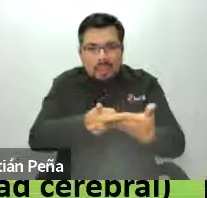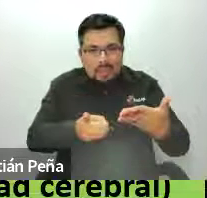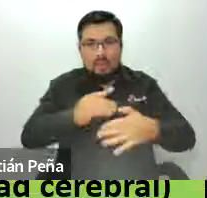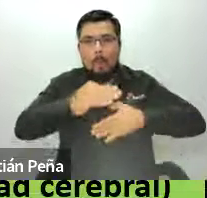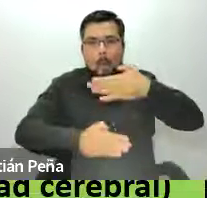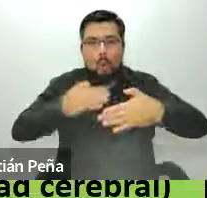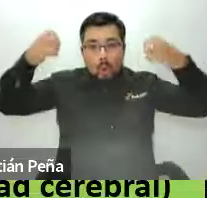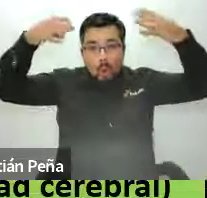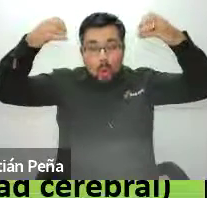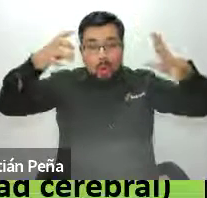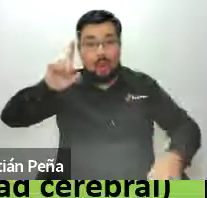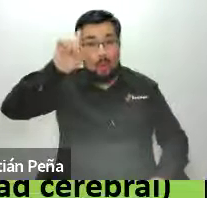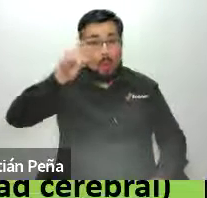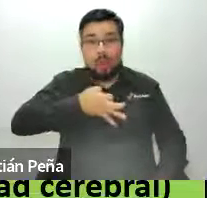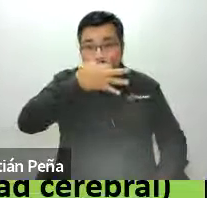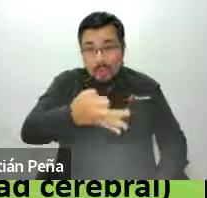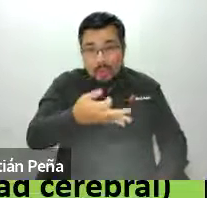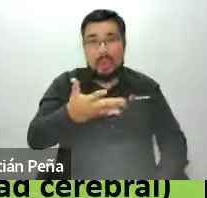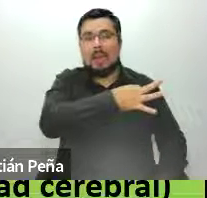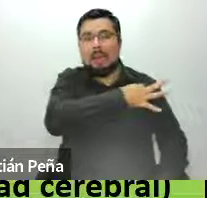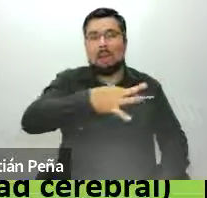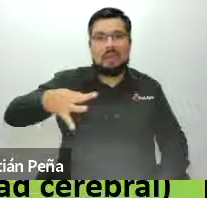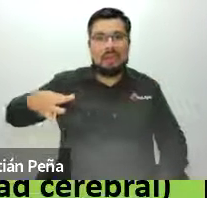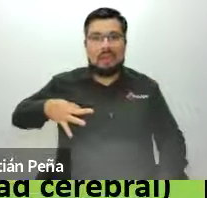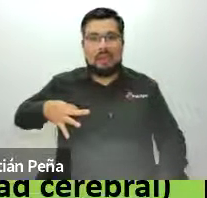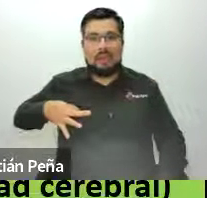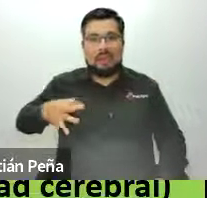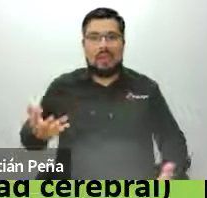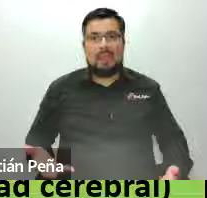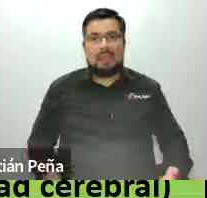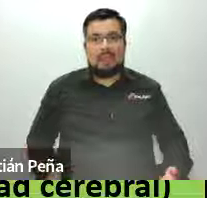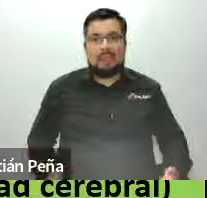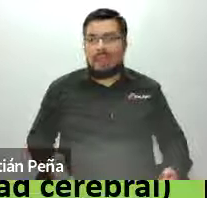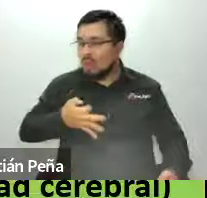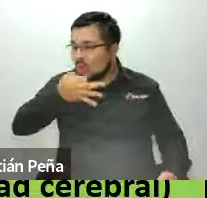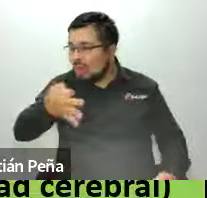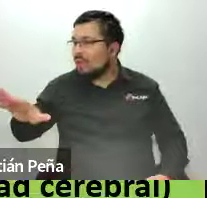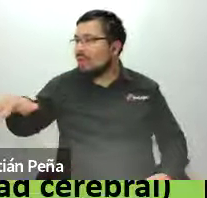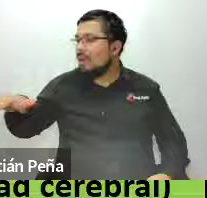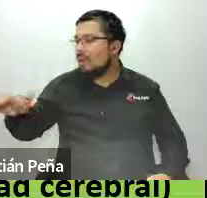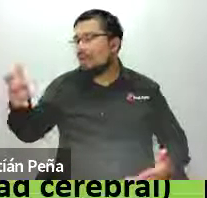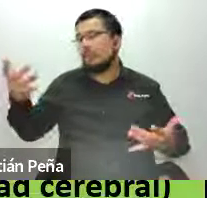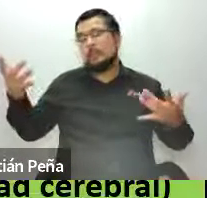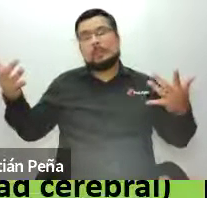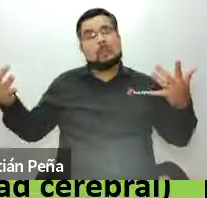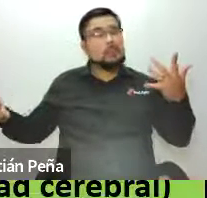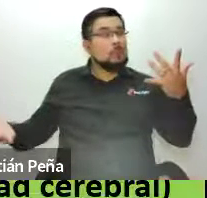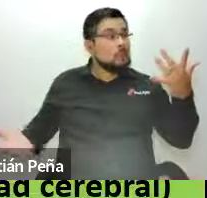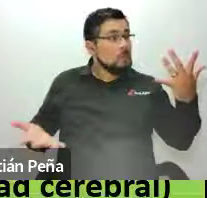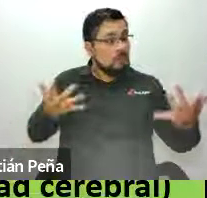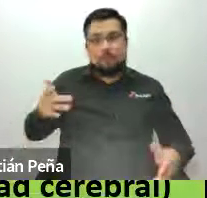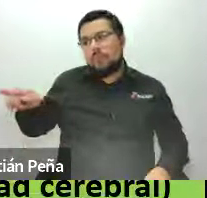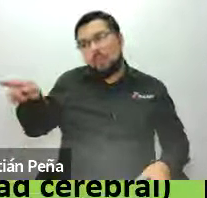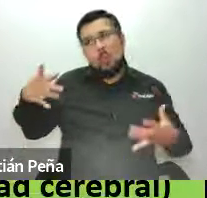desafío y yo le decía a la Lili, te metiste en la pata de los caballos? Además le decía, te metiste, así como que me salía del equipo,